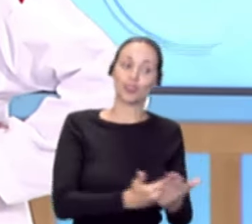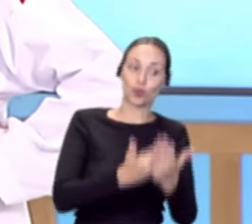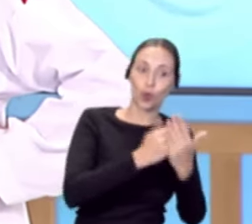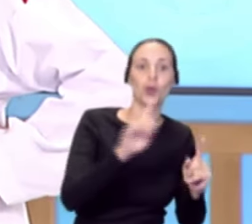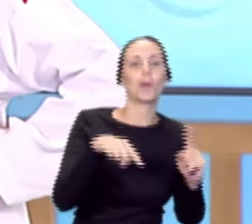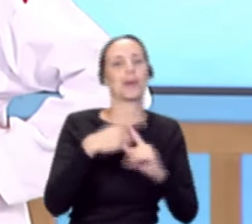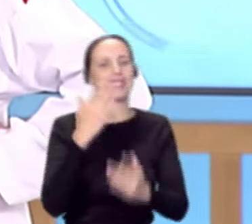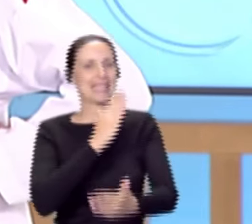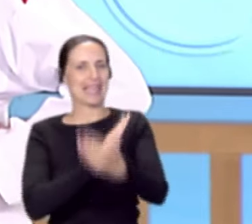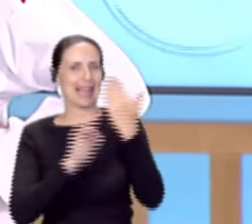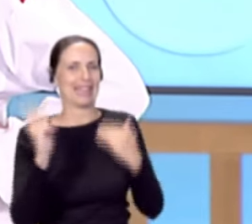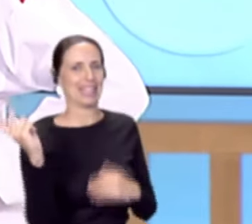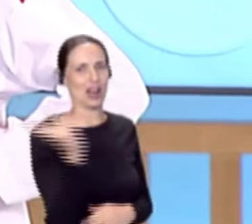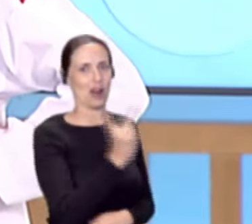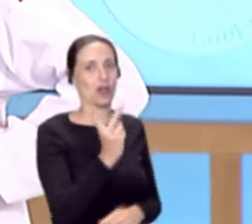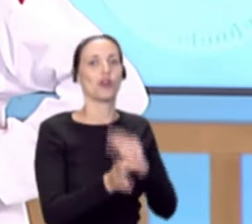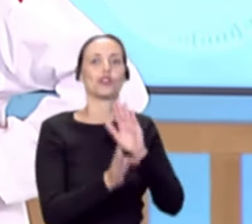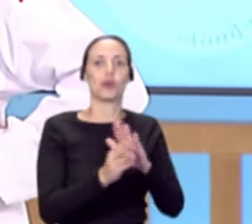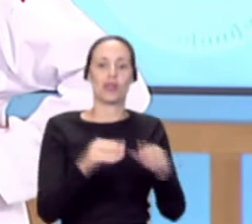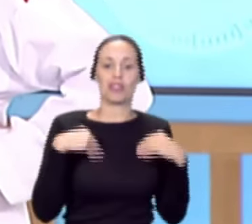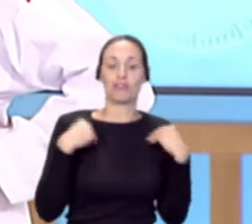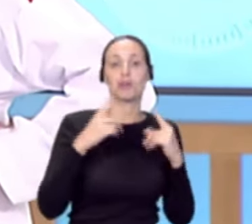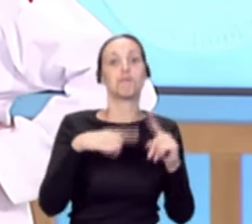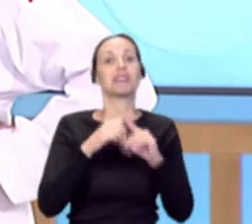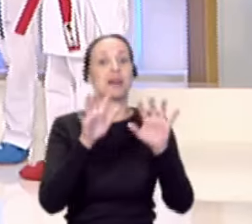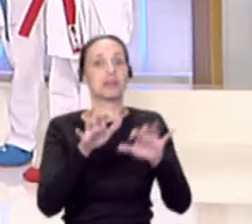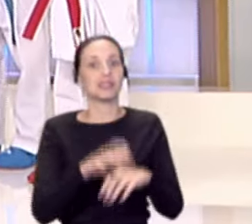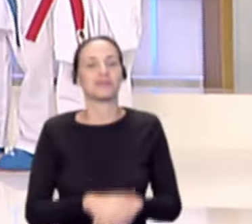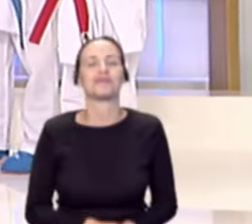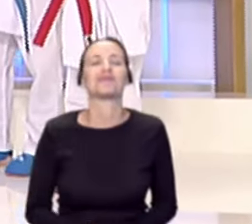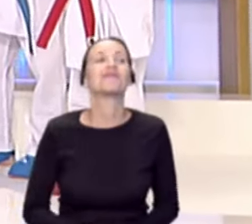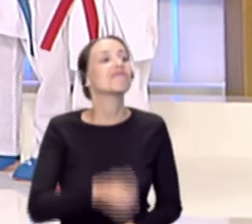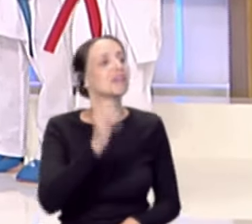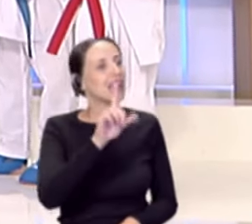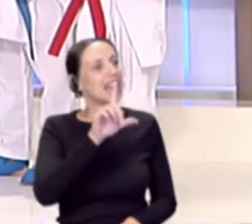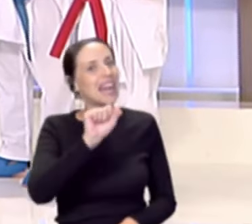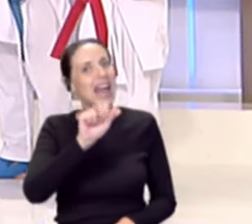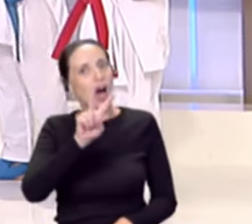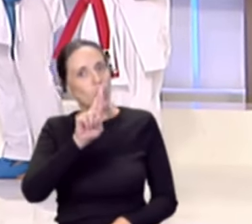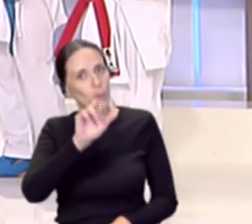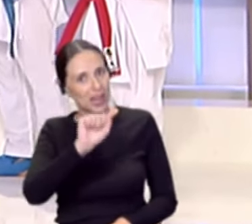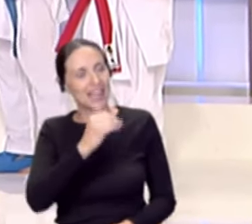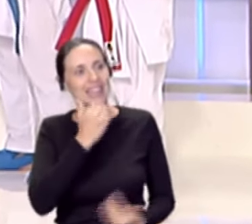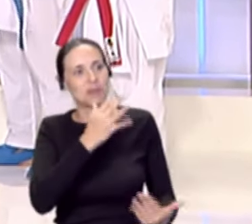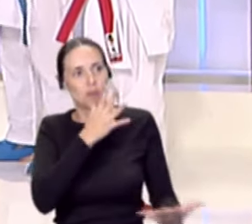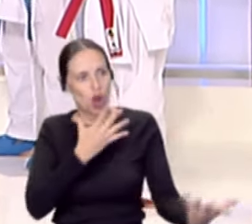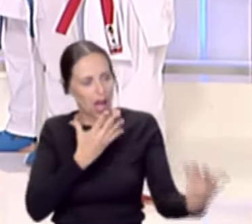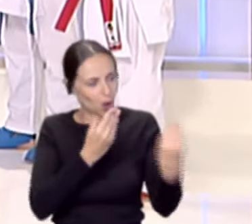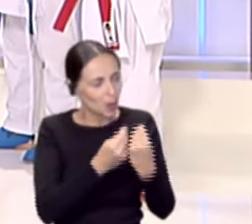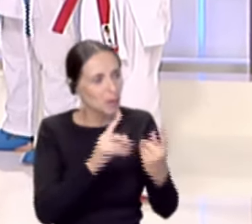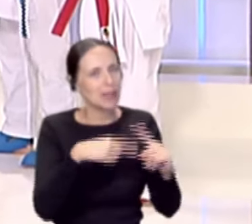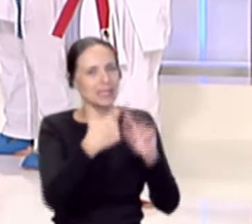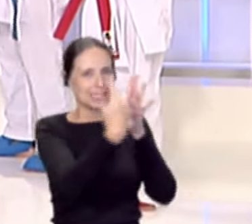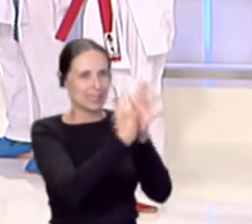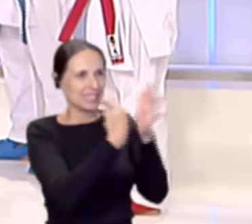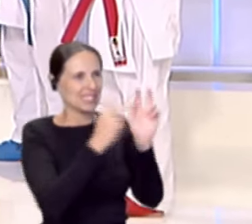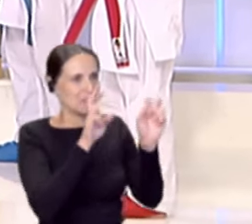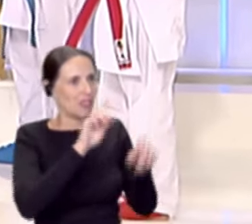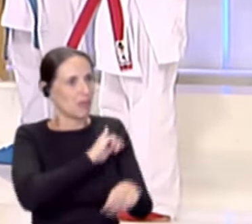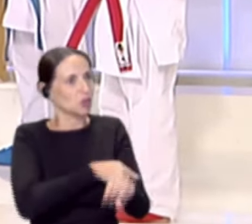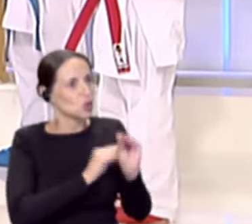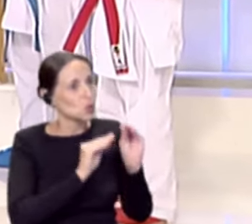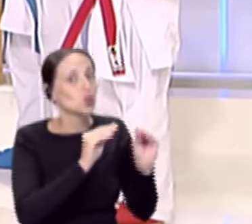sigan disfrutando y aprendiendo, ¿vale? Gracias. Al igual gracias. Que Laura Palacio, muchísimas gracias por acompañarnos, Laura, esta mañana aquí en Buenos Días Canarias, darnos estas pinceladas del deporte y que